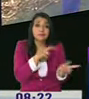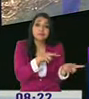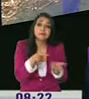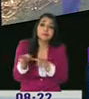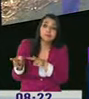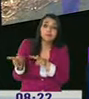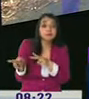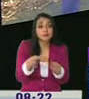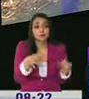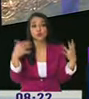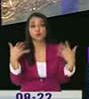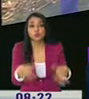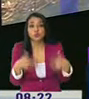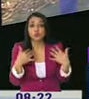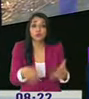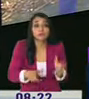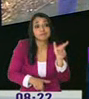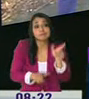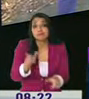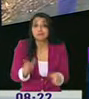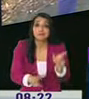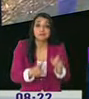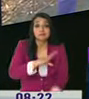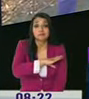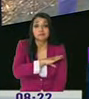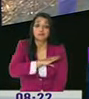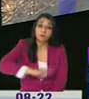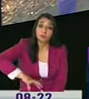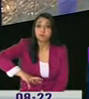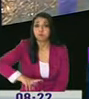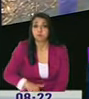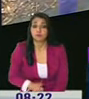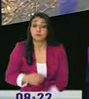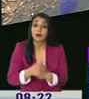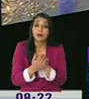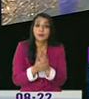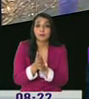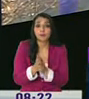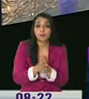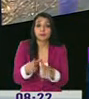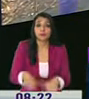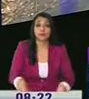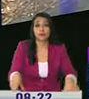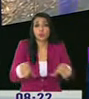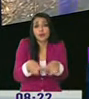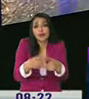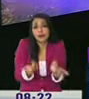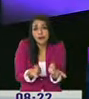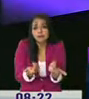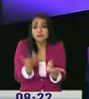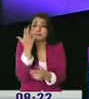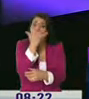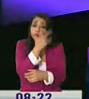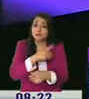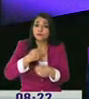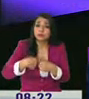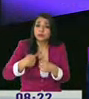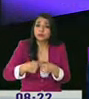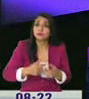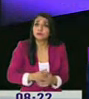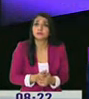cómo los malos, en este caso la gente mala, hace de las suyas en un sector que es populoso, un sector lindo de la ciudad de Quito,